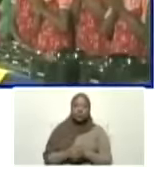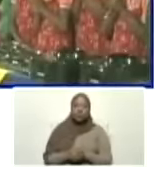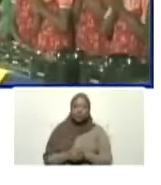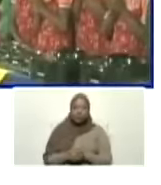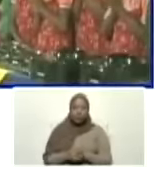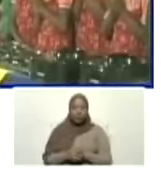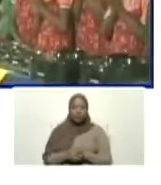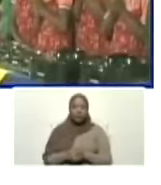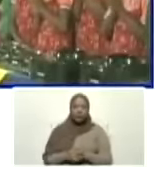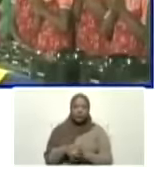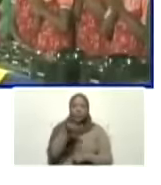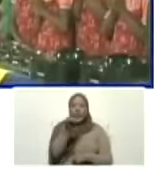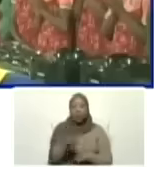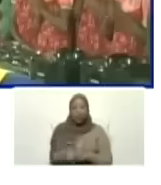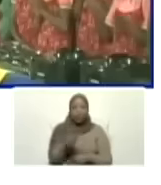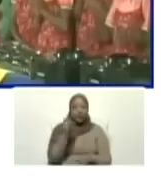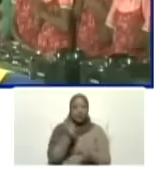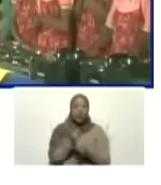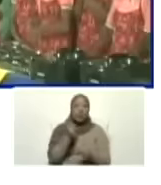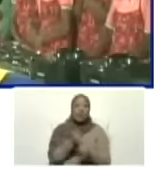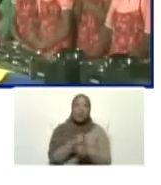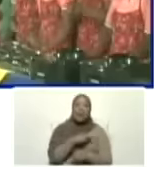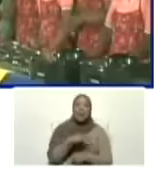a ustedes sobre todo,